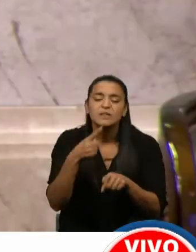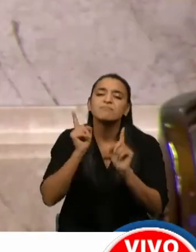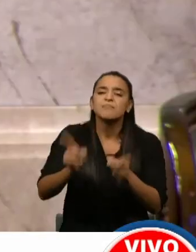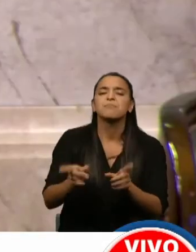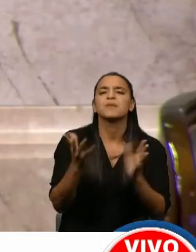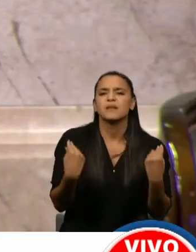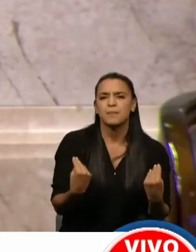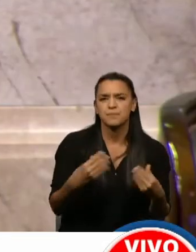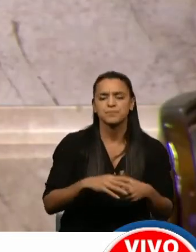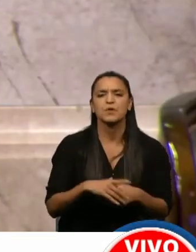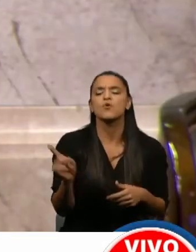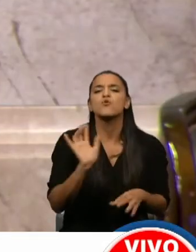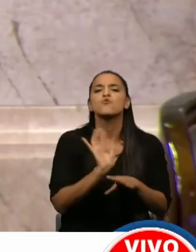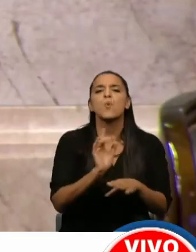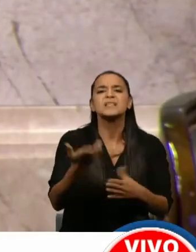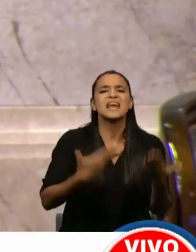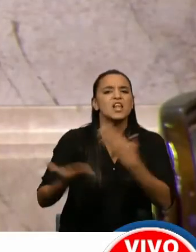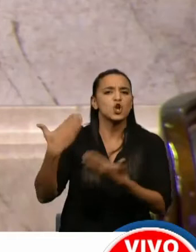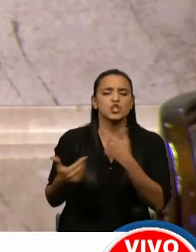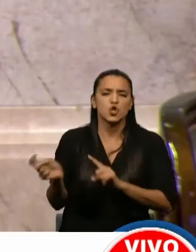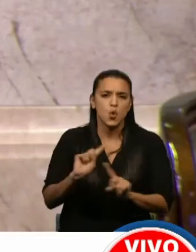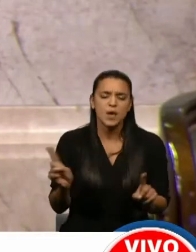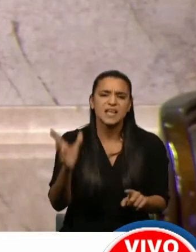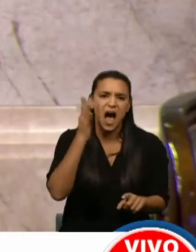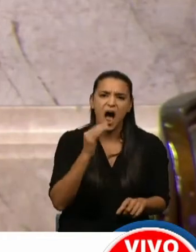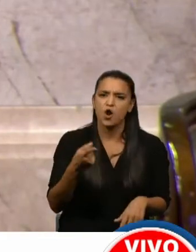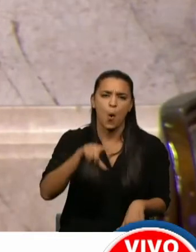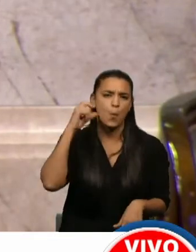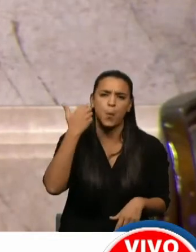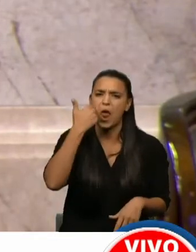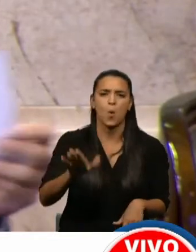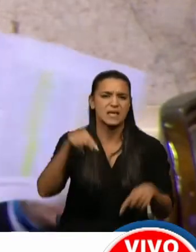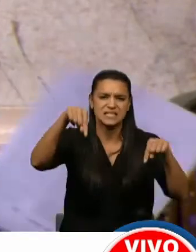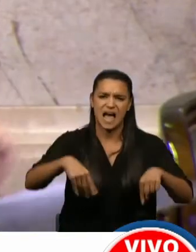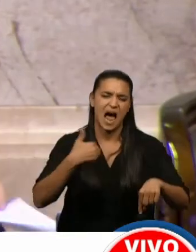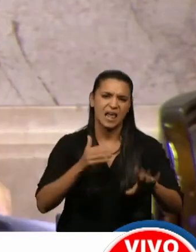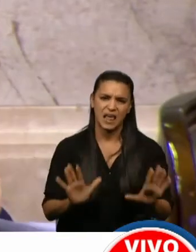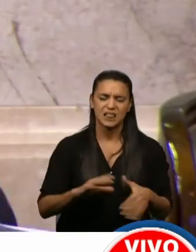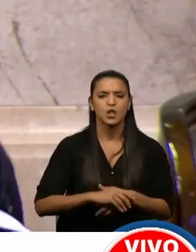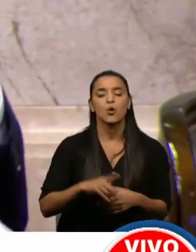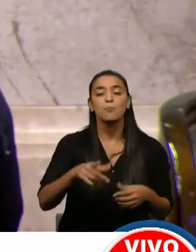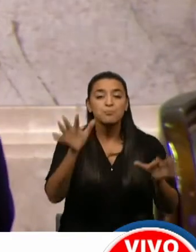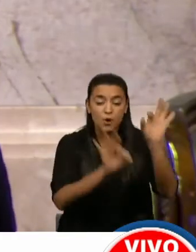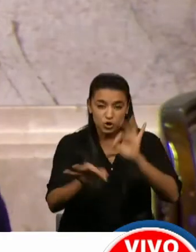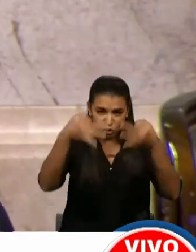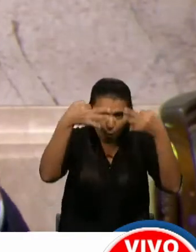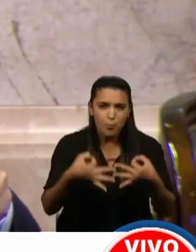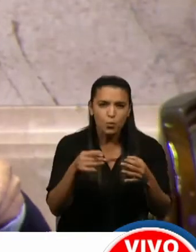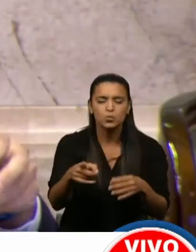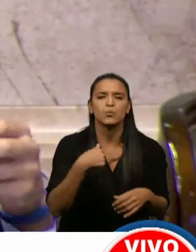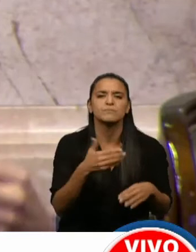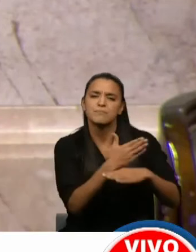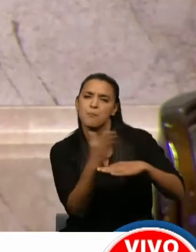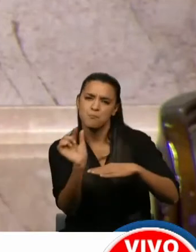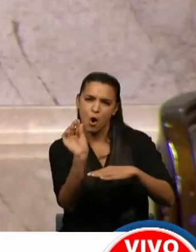cosa que no solamente implica un retroceso, sino es algo que nos tiene que avergonzar como argentinos. Yendo al proyecto puntualmente, presidente, y me voy a extender